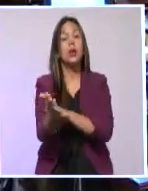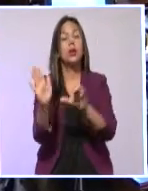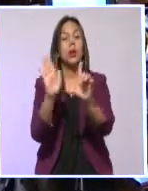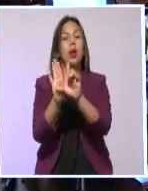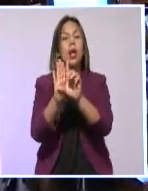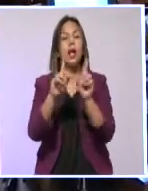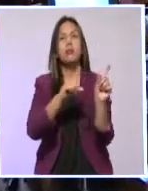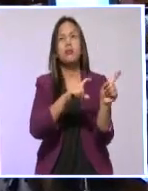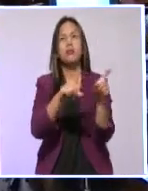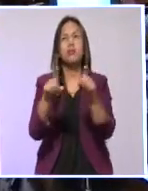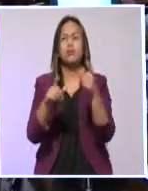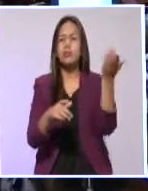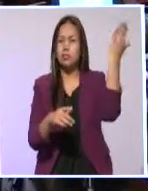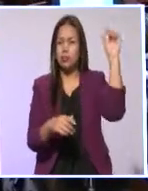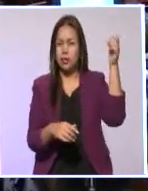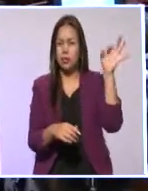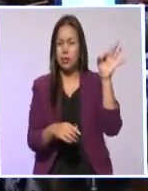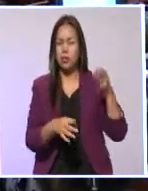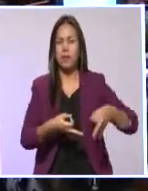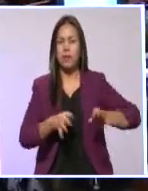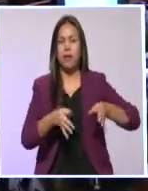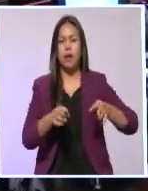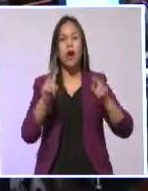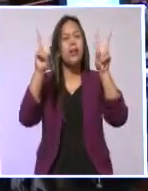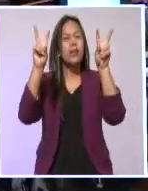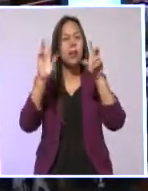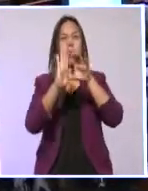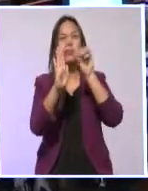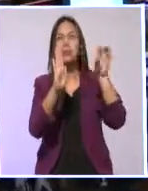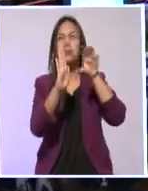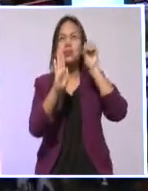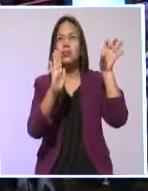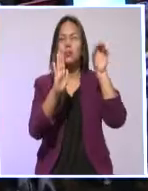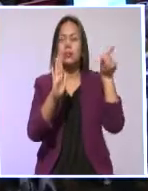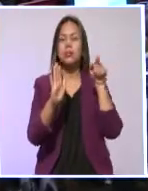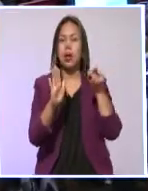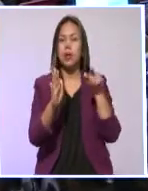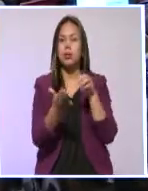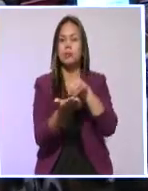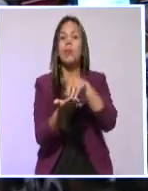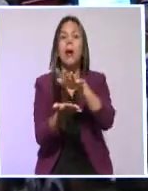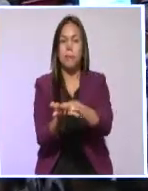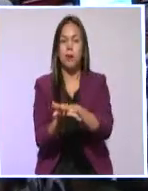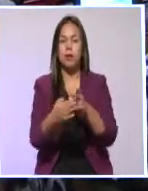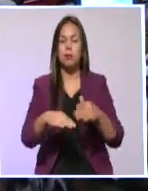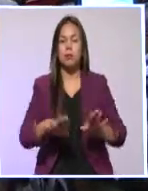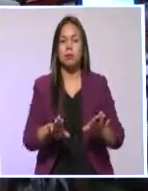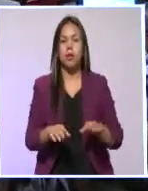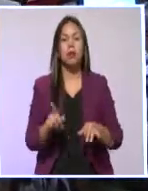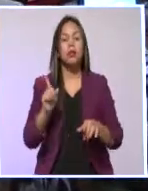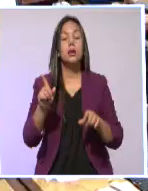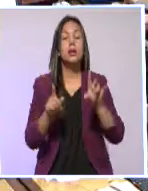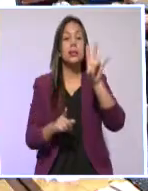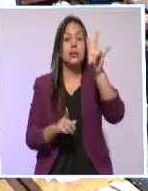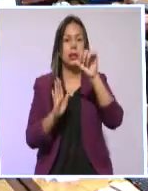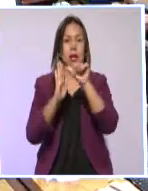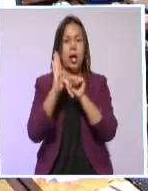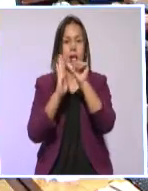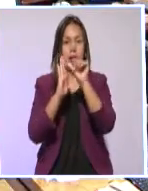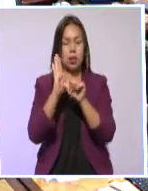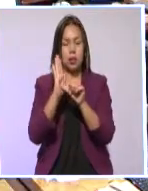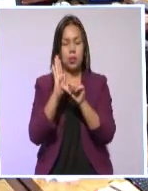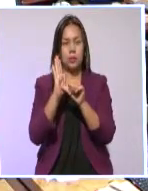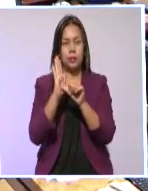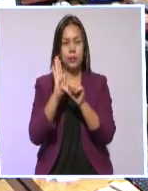de la consulta popular del 19 de febrero sobre paraísos fiscales. La propuesta del Ejecutivo se centró en 7 artículos, de